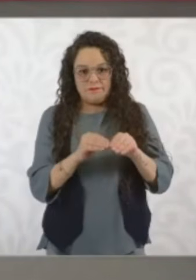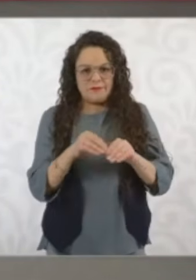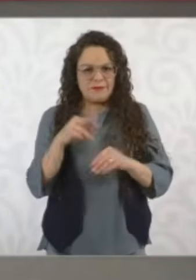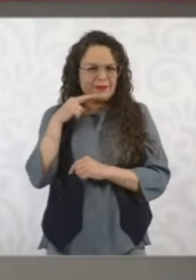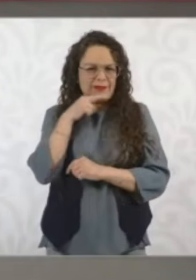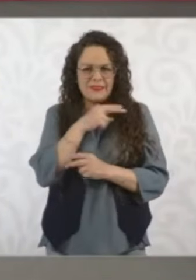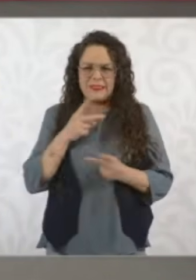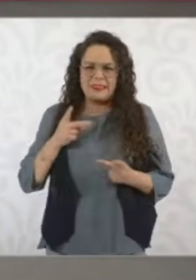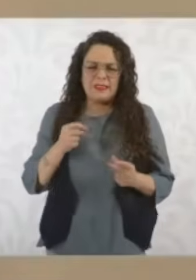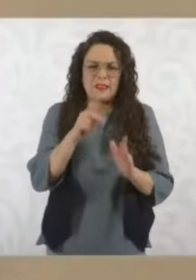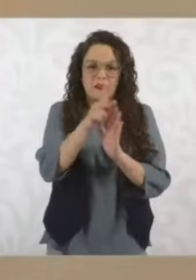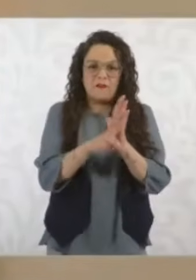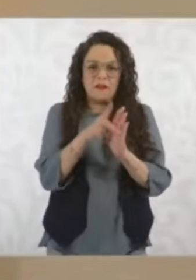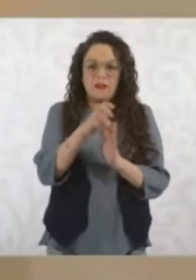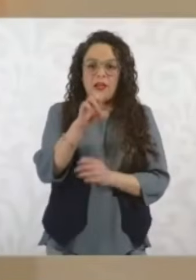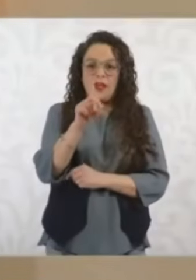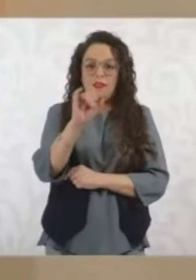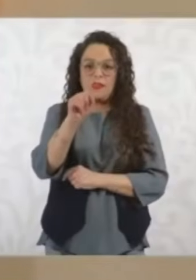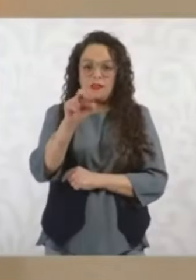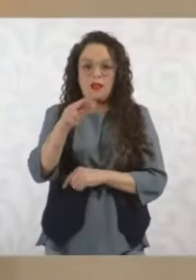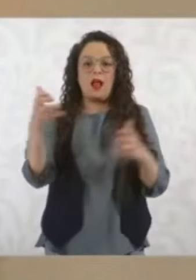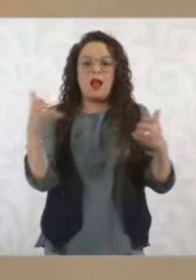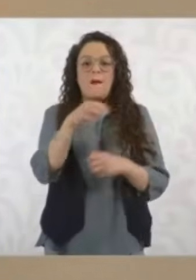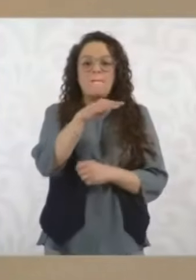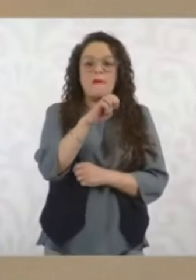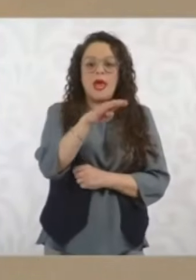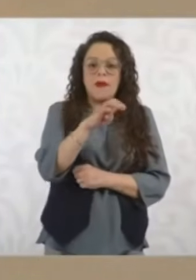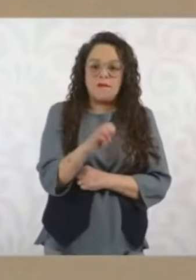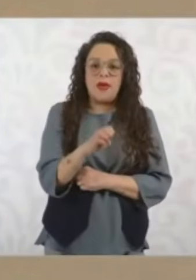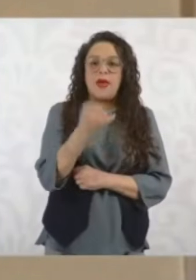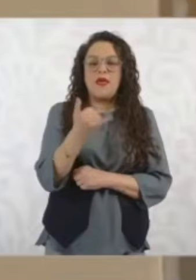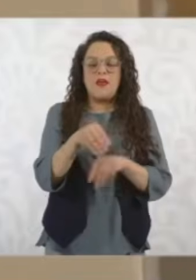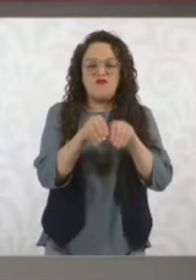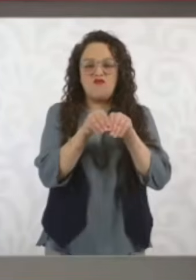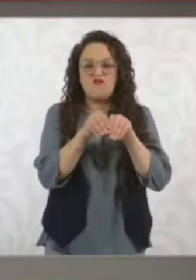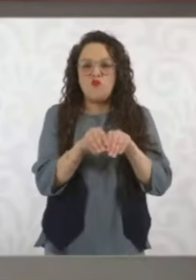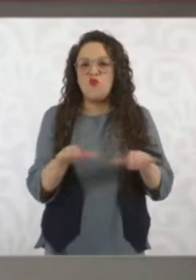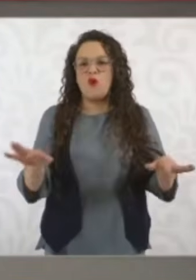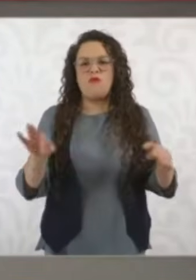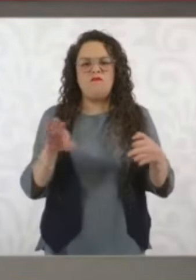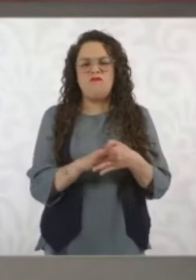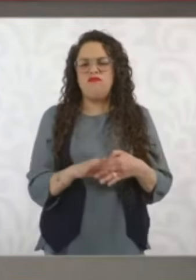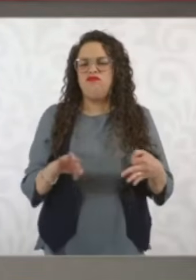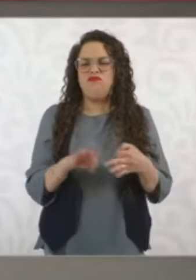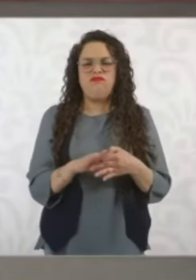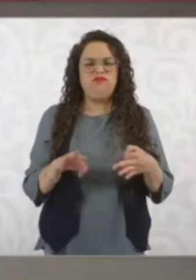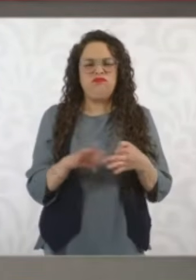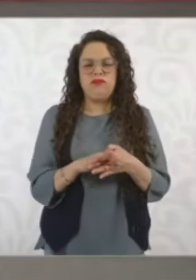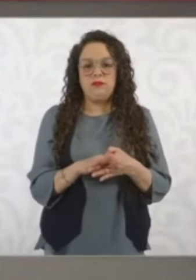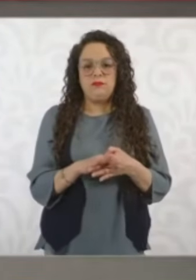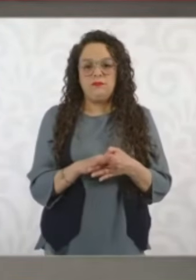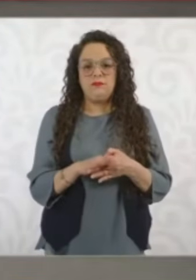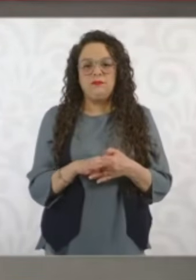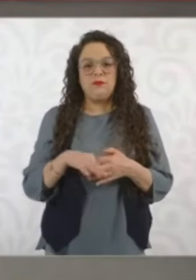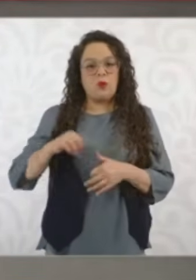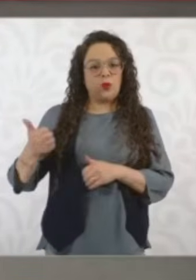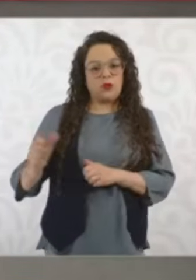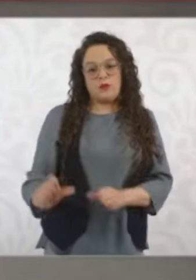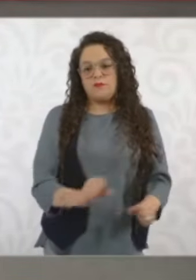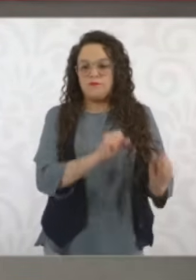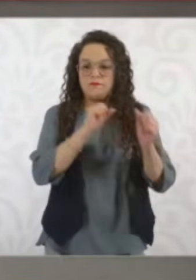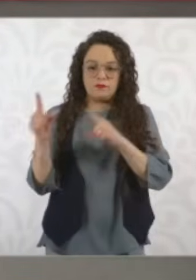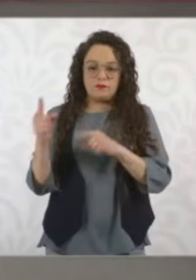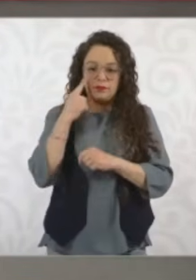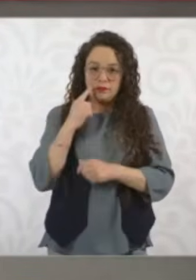de editar videos, de hacer memes y de difundir finalmente estos contenidos. Adelante.